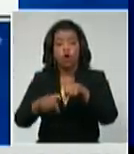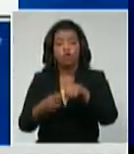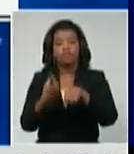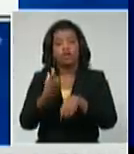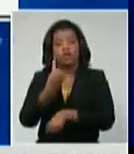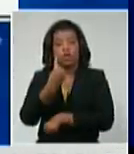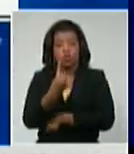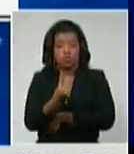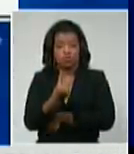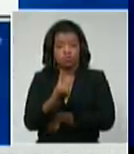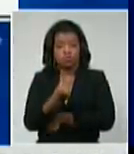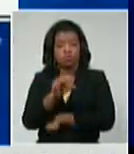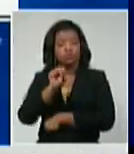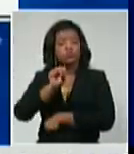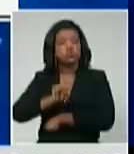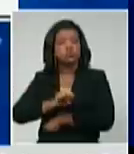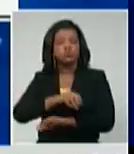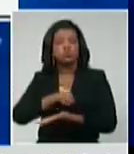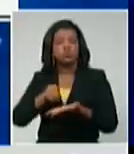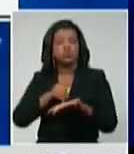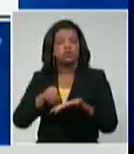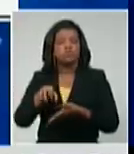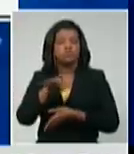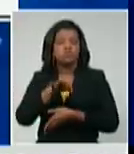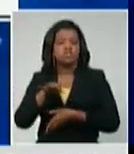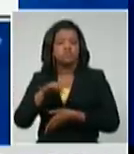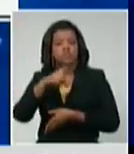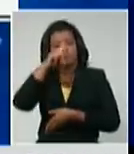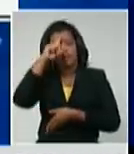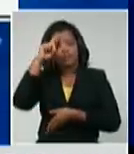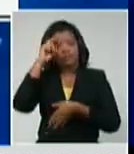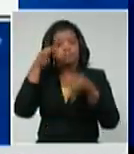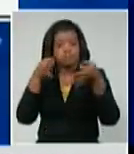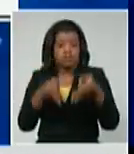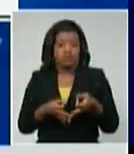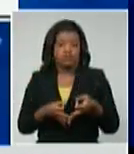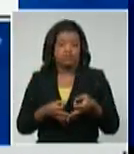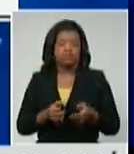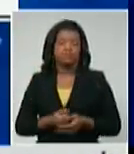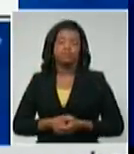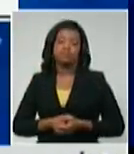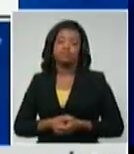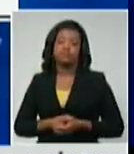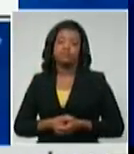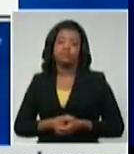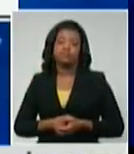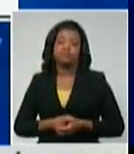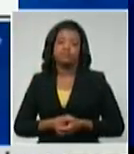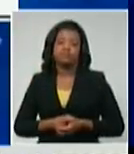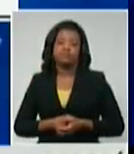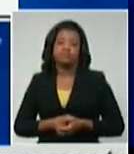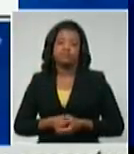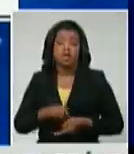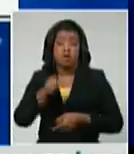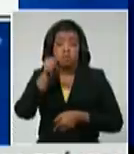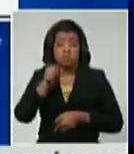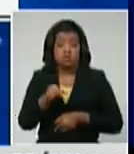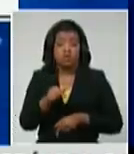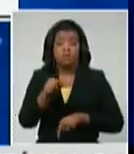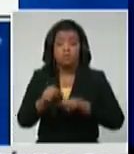área sur del municipio de Santi Espíritus, y realmente los casos que se vienen confirmando